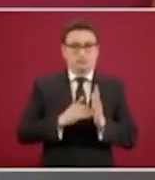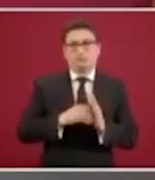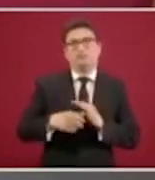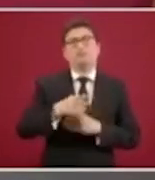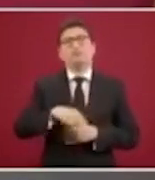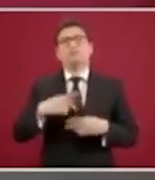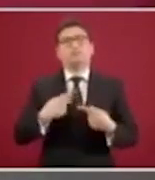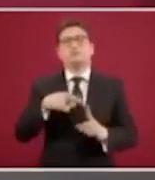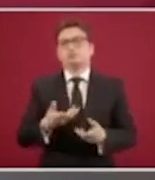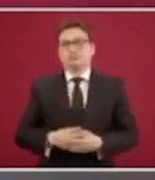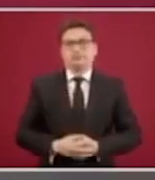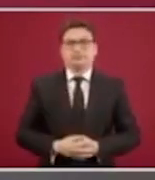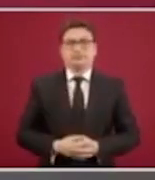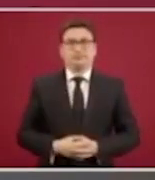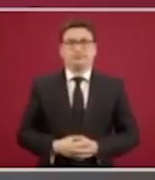para